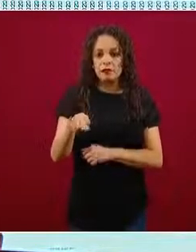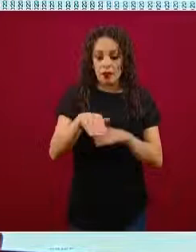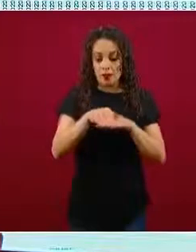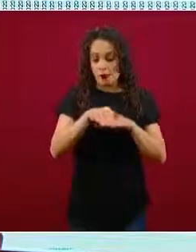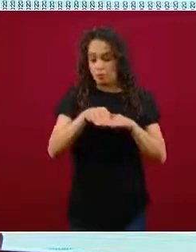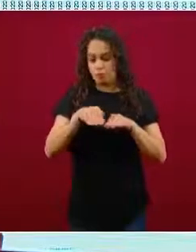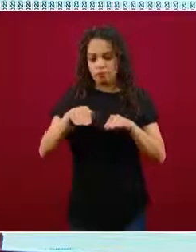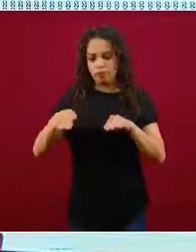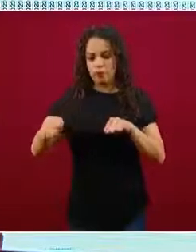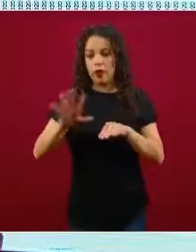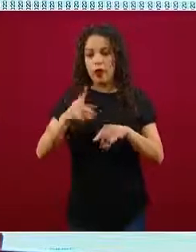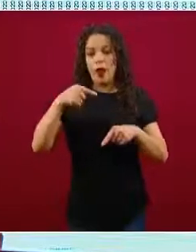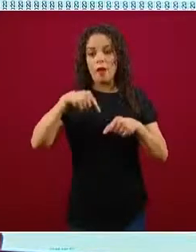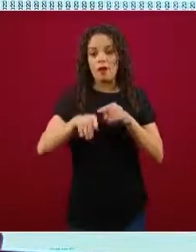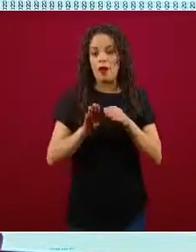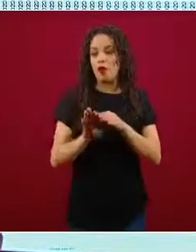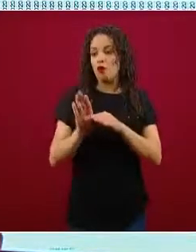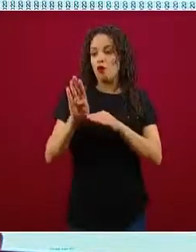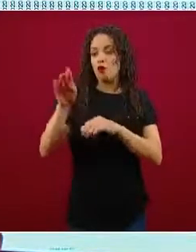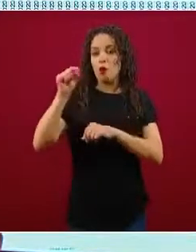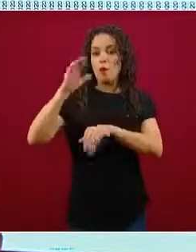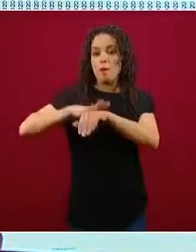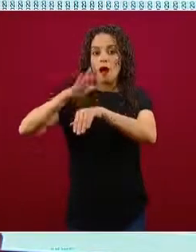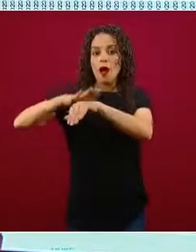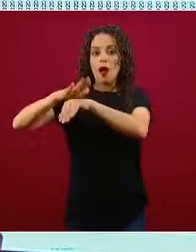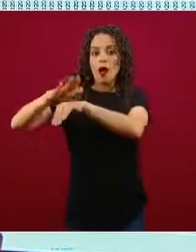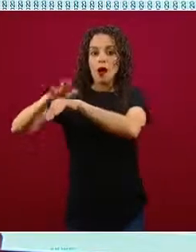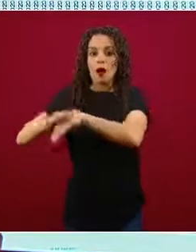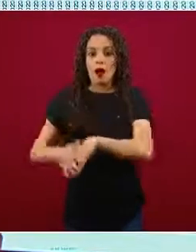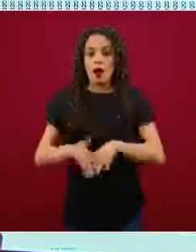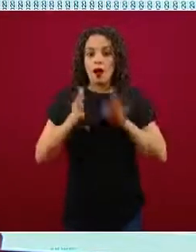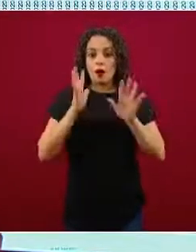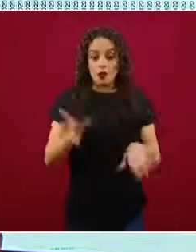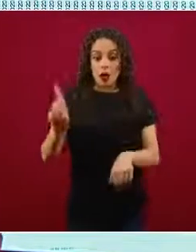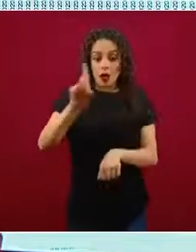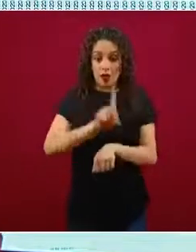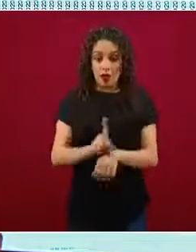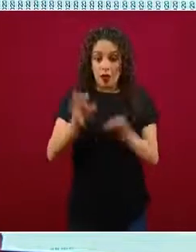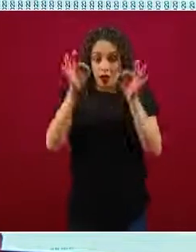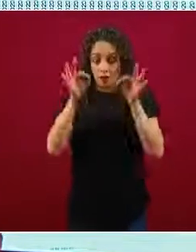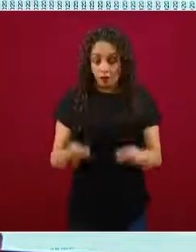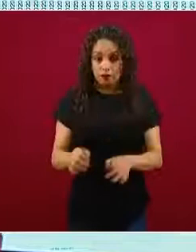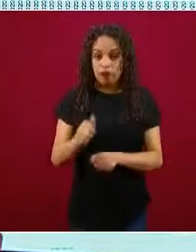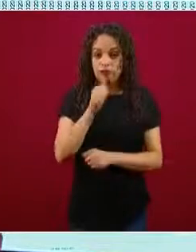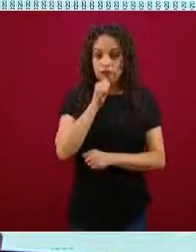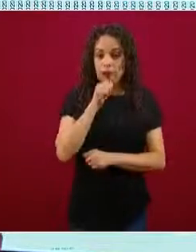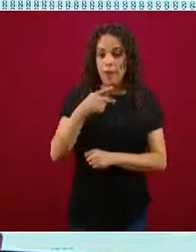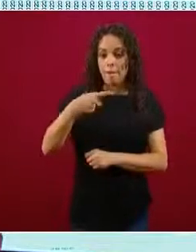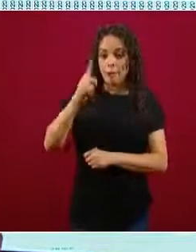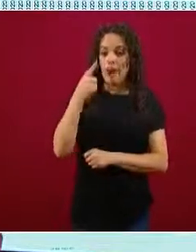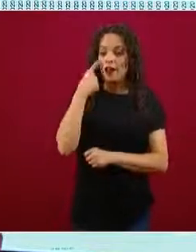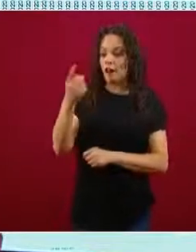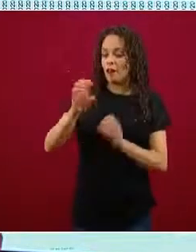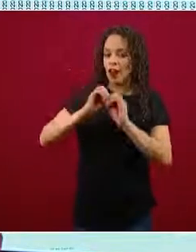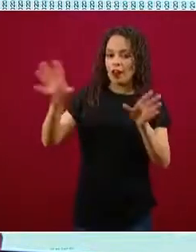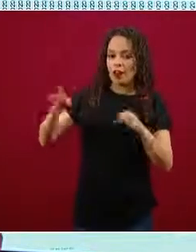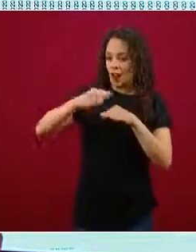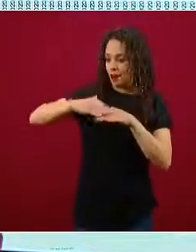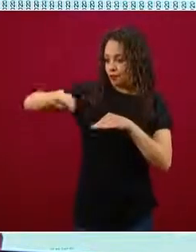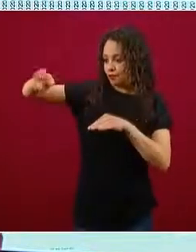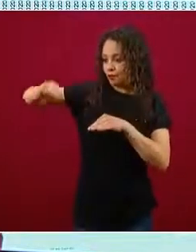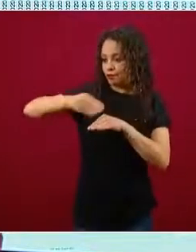y empieza a ser geométrico o exponencial. No hay un punto definido de día, pero en general es esta zona de aquí donde cambia